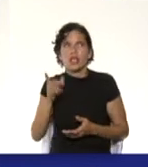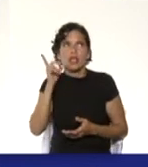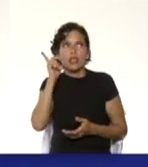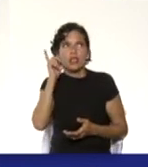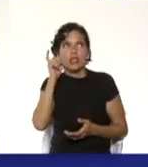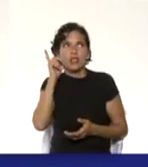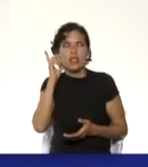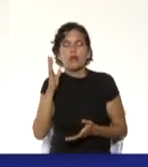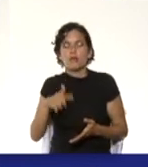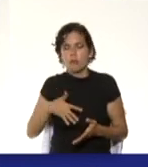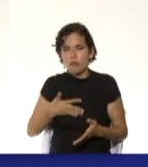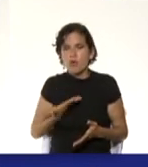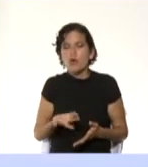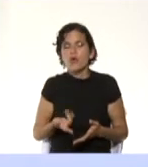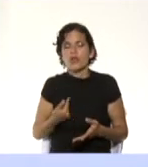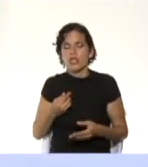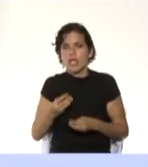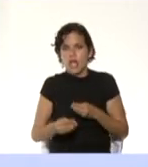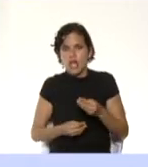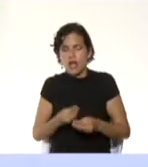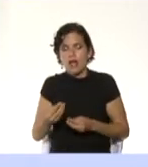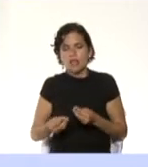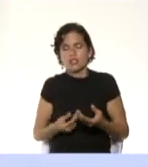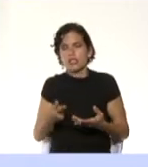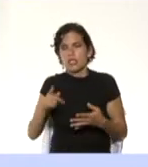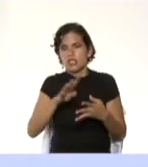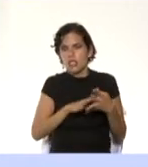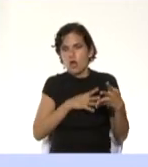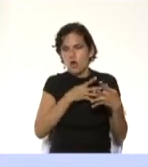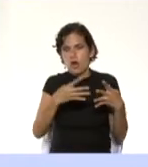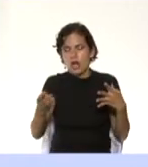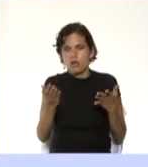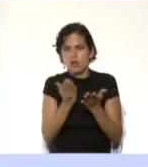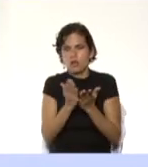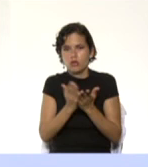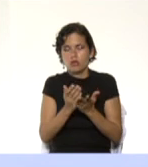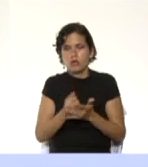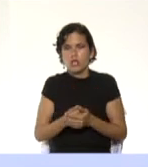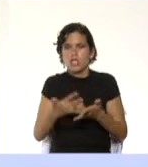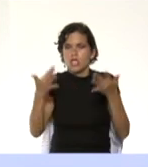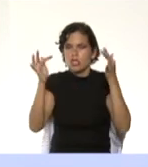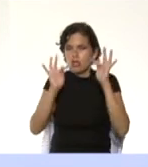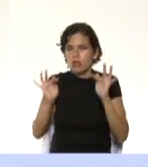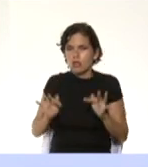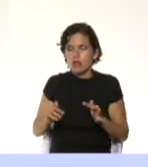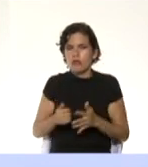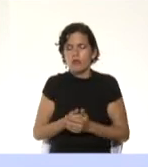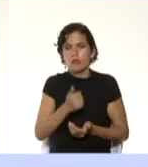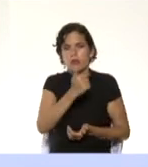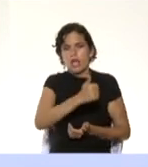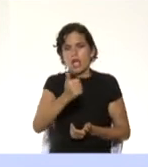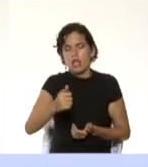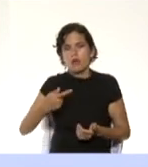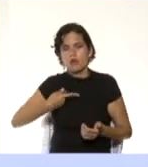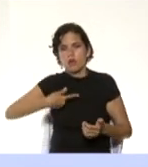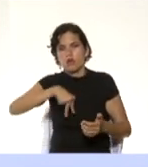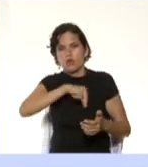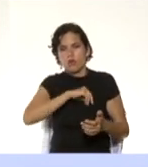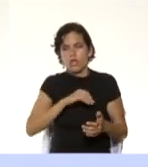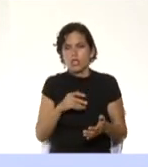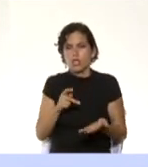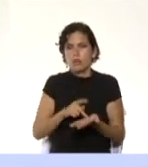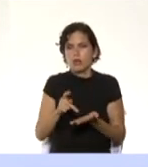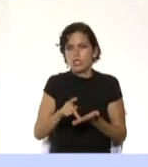audición, poder llevar a cabo ese horario de estudio. De esta manera, cada uno de nuestros participantes